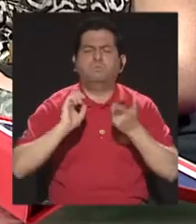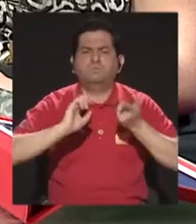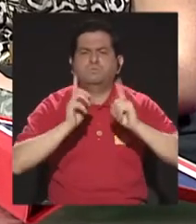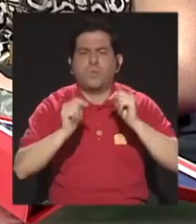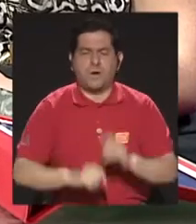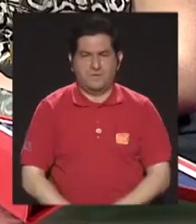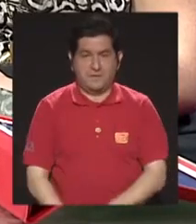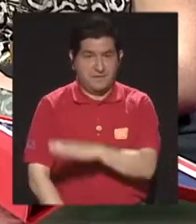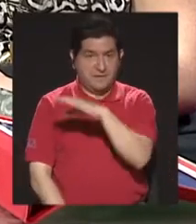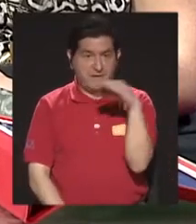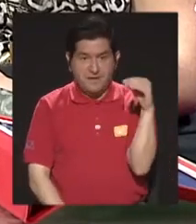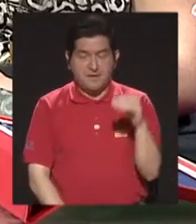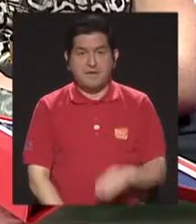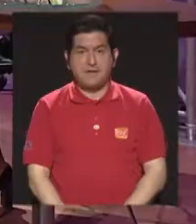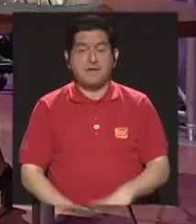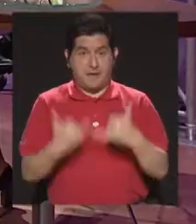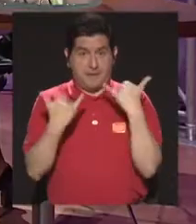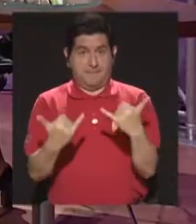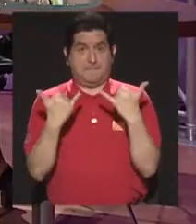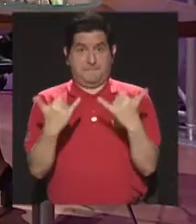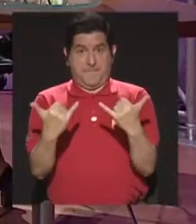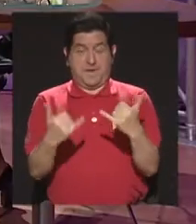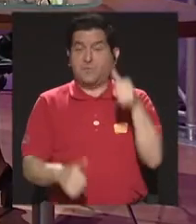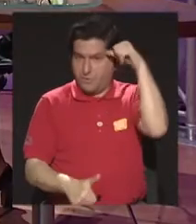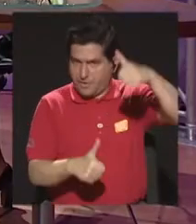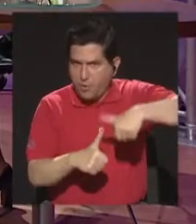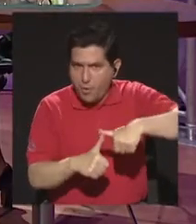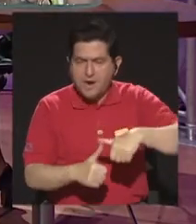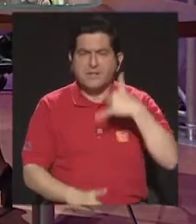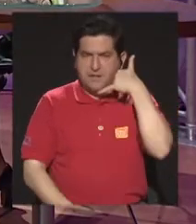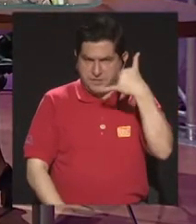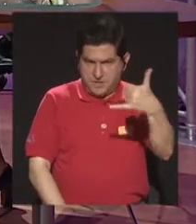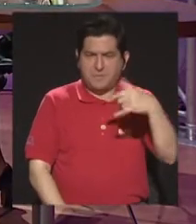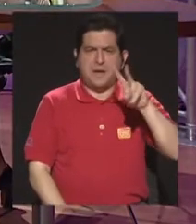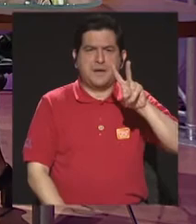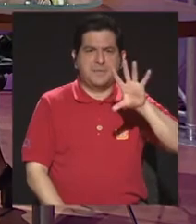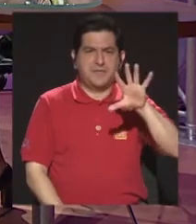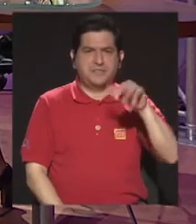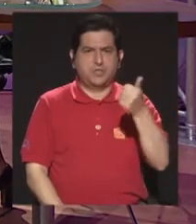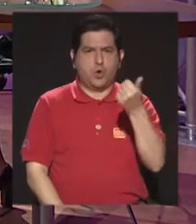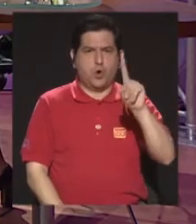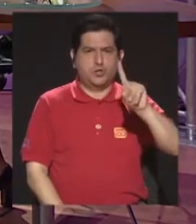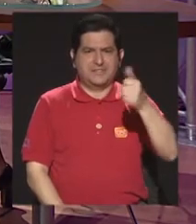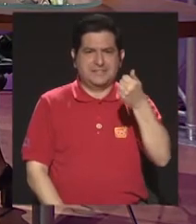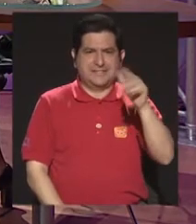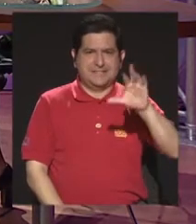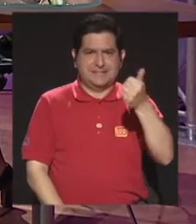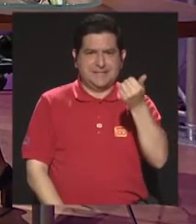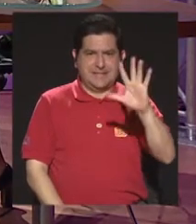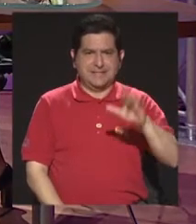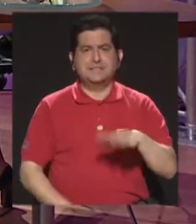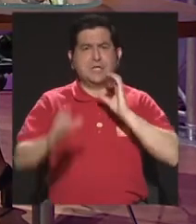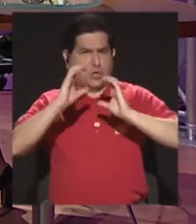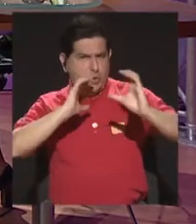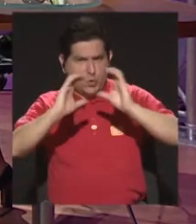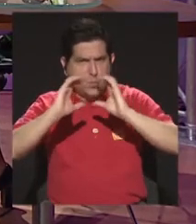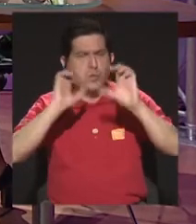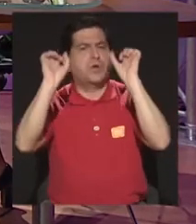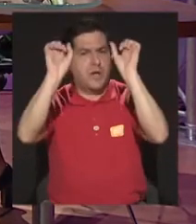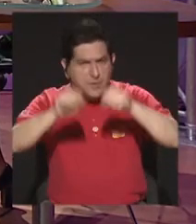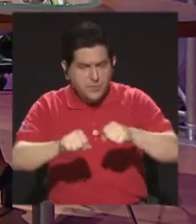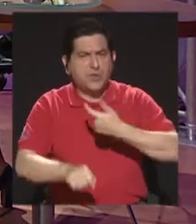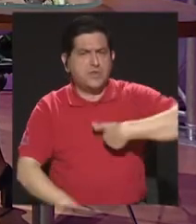Y vamos a estar en vivo, además, estamos en vivo. Llámenos 2511 1515, comuníquese